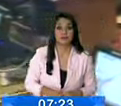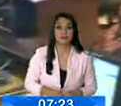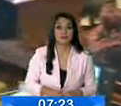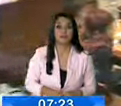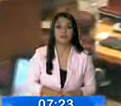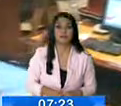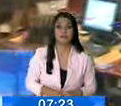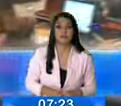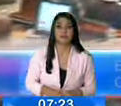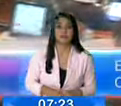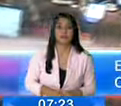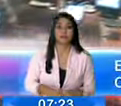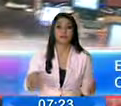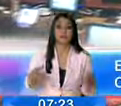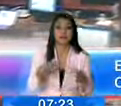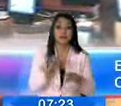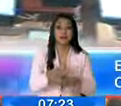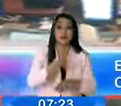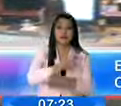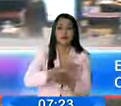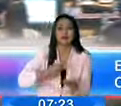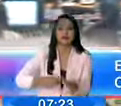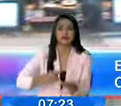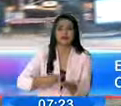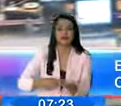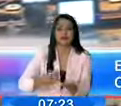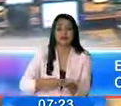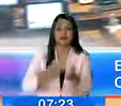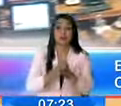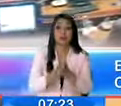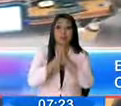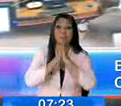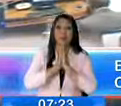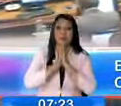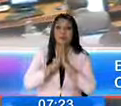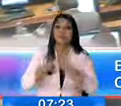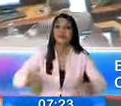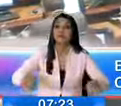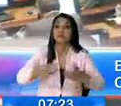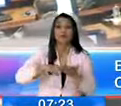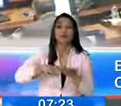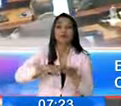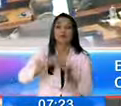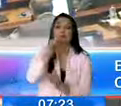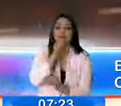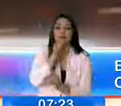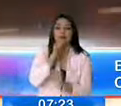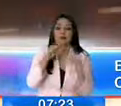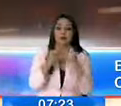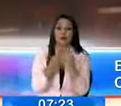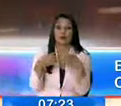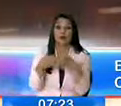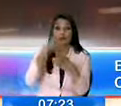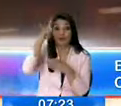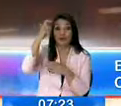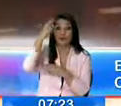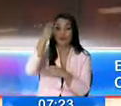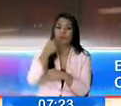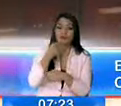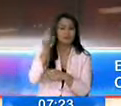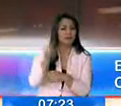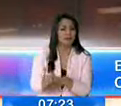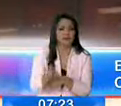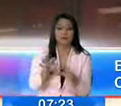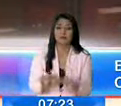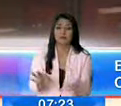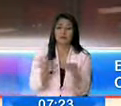Fue una larga sesión que arrancó con el pedido de declarar la cita como reservada. El oficialismo aseguraba que era necesario, pues la